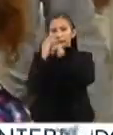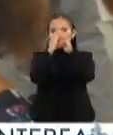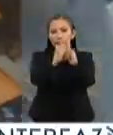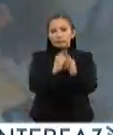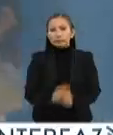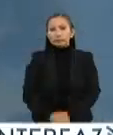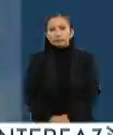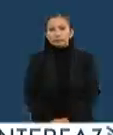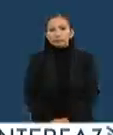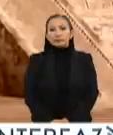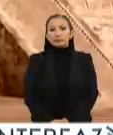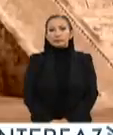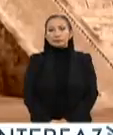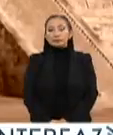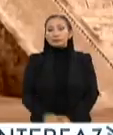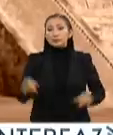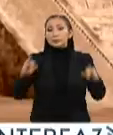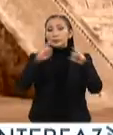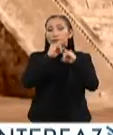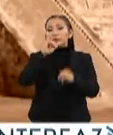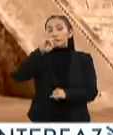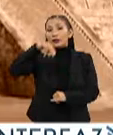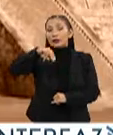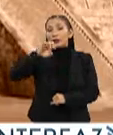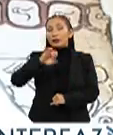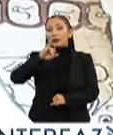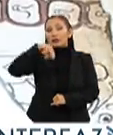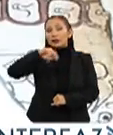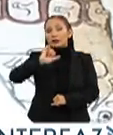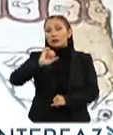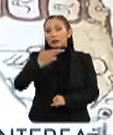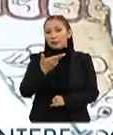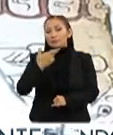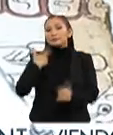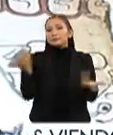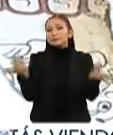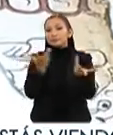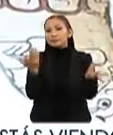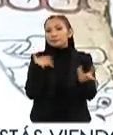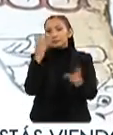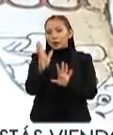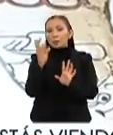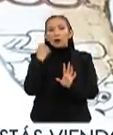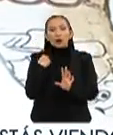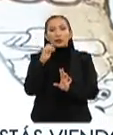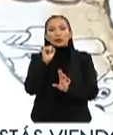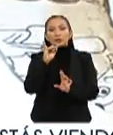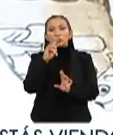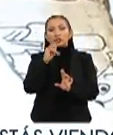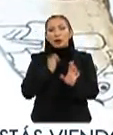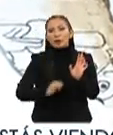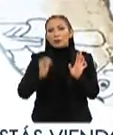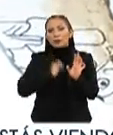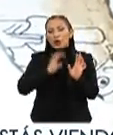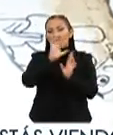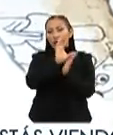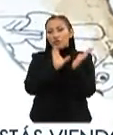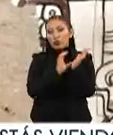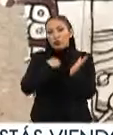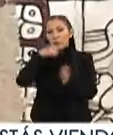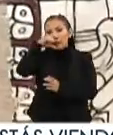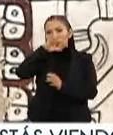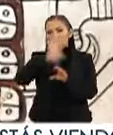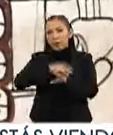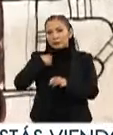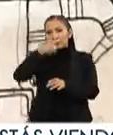evento. El Instituto Nacional de Antropología e Historia realiza un simposio sobre el antiguo Código Maya, el